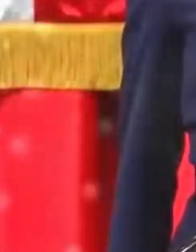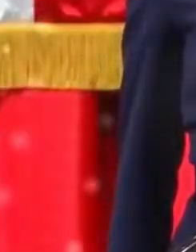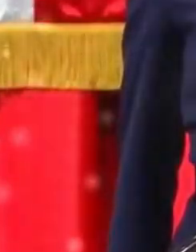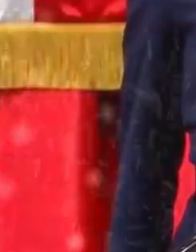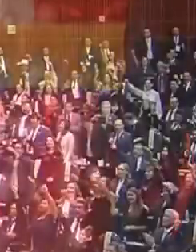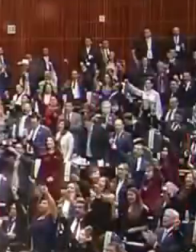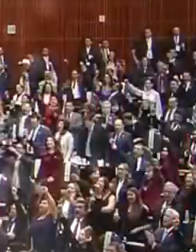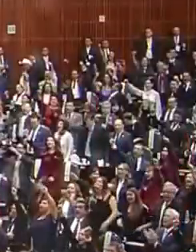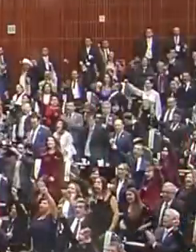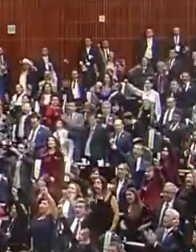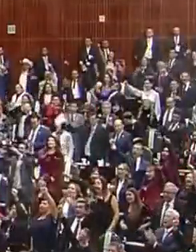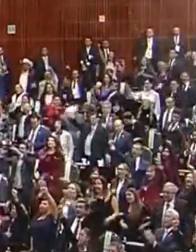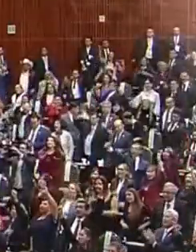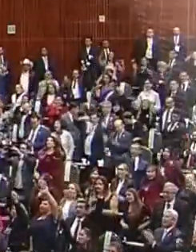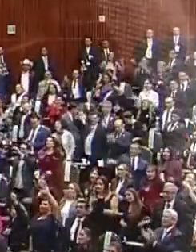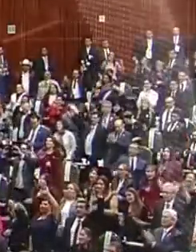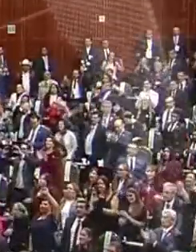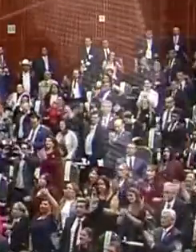México!